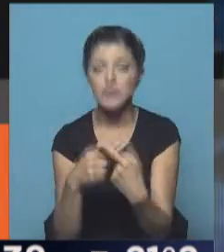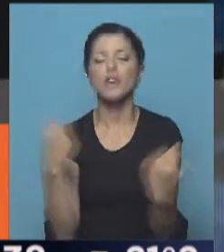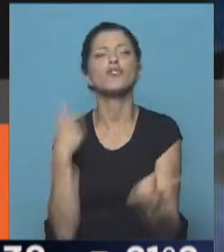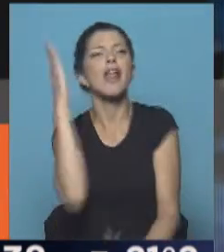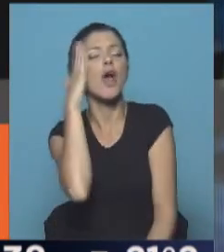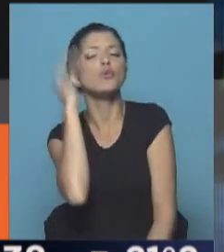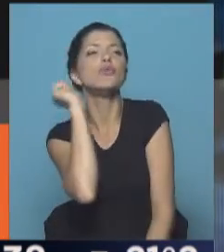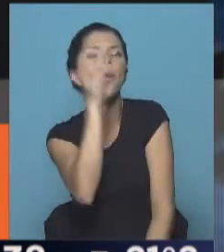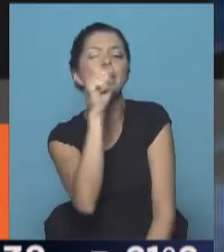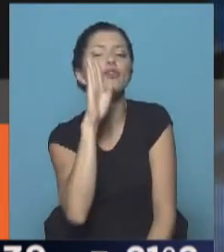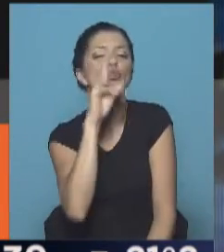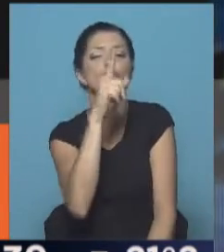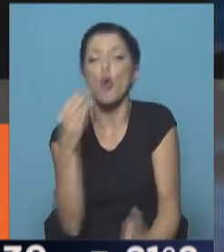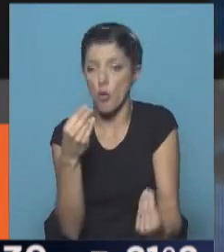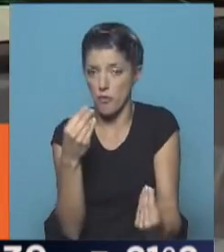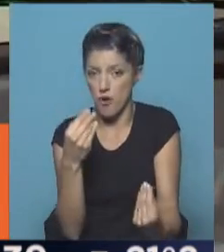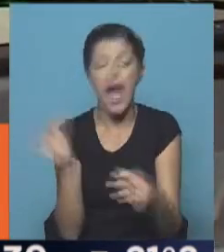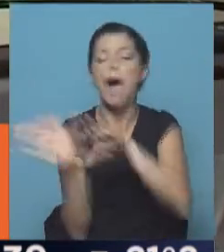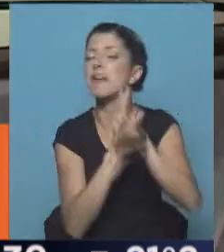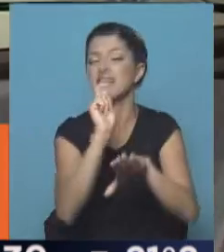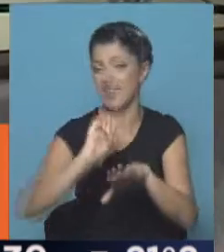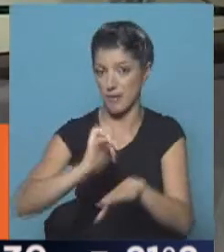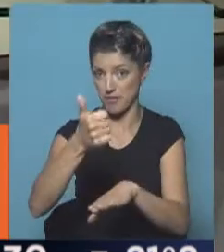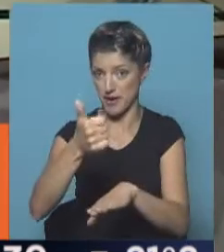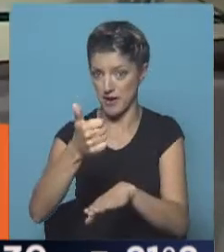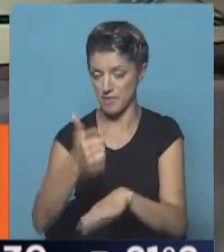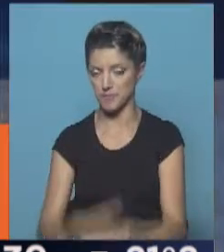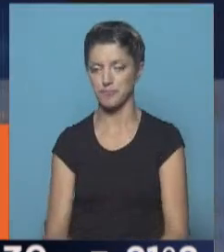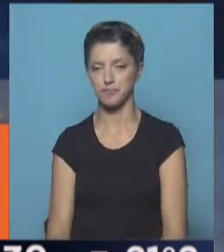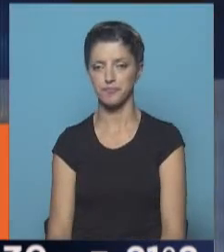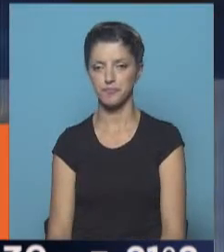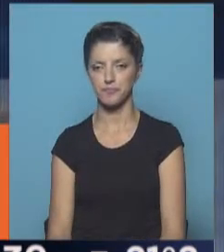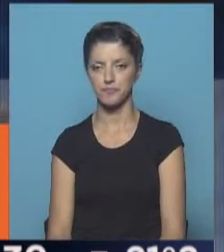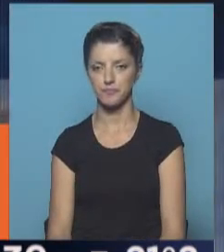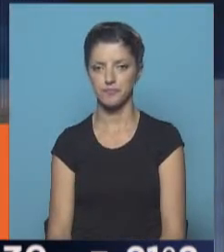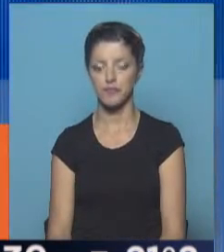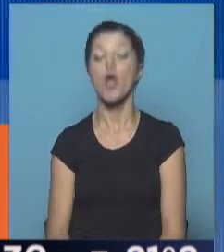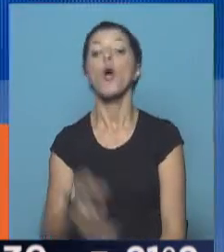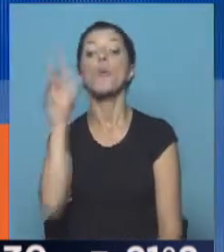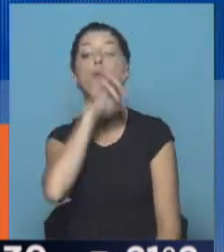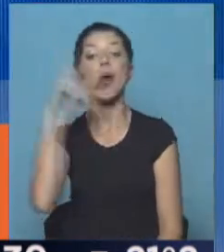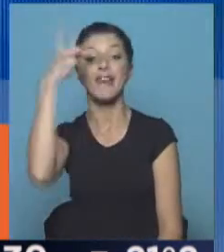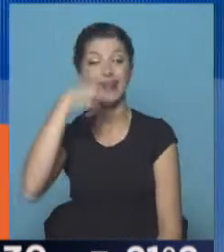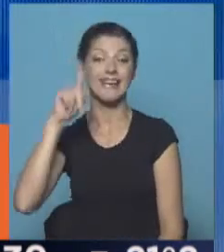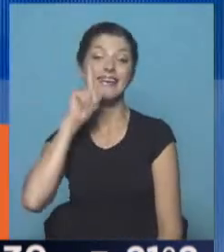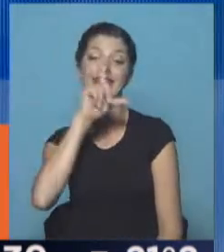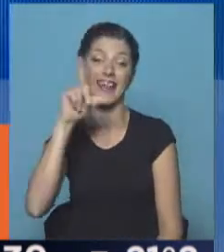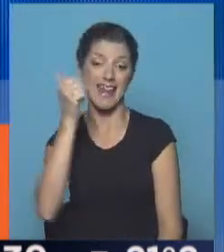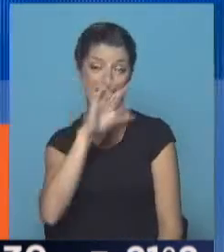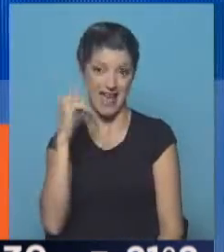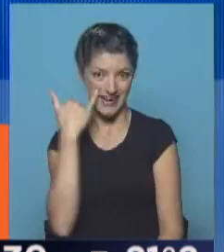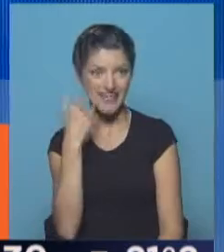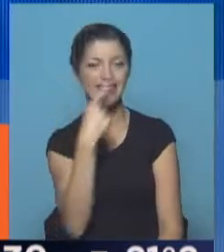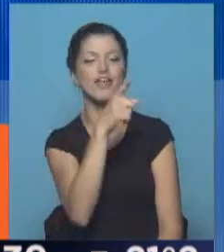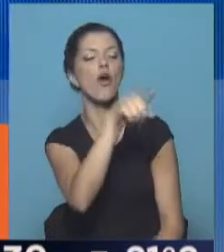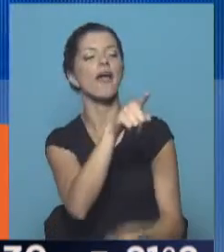política norteamericana después de esto? Una pregunta. Y en el caso de Hillary Clinton, por ejemplo, que ha tratado de